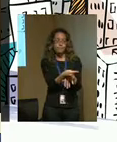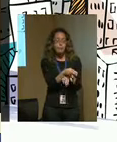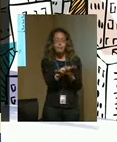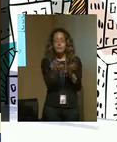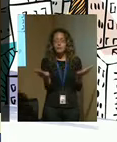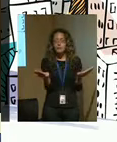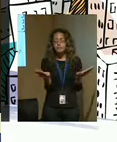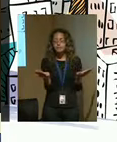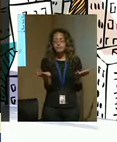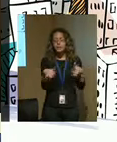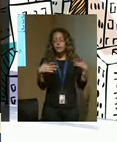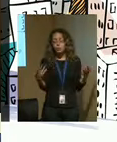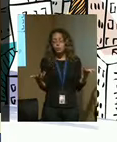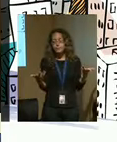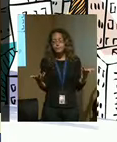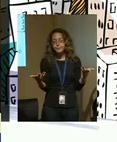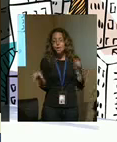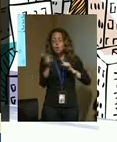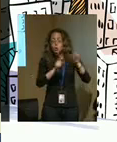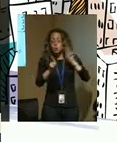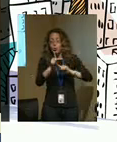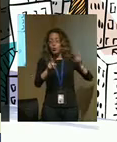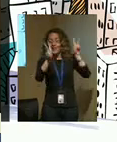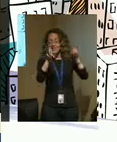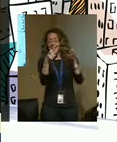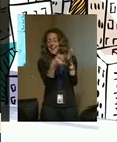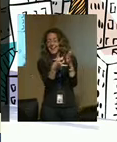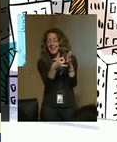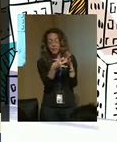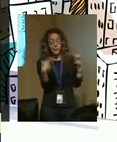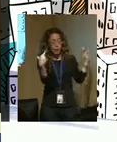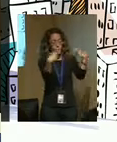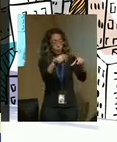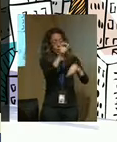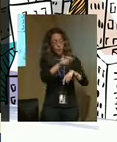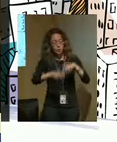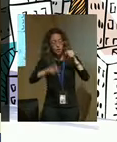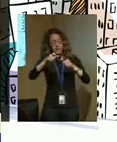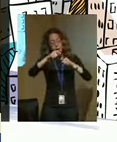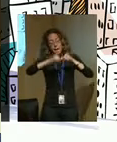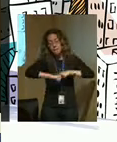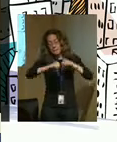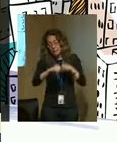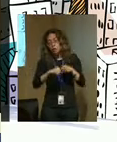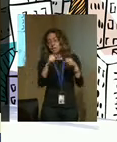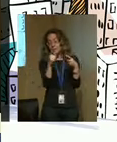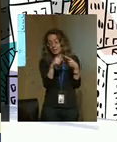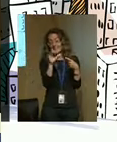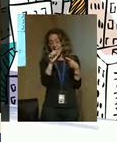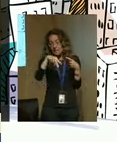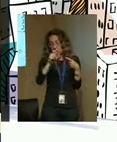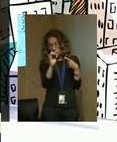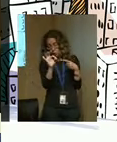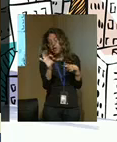¿Cómo va a poderse solucionar esta calidad para este personal que de momento estamos